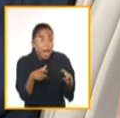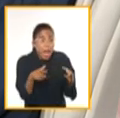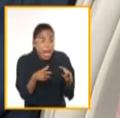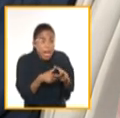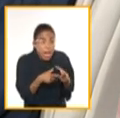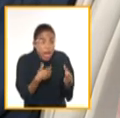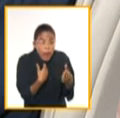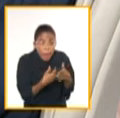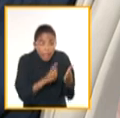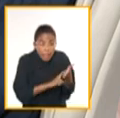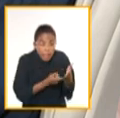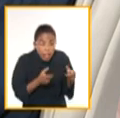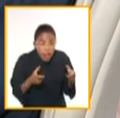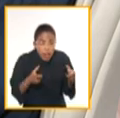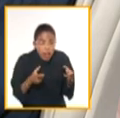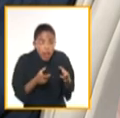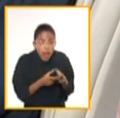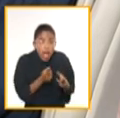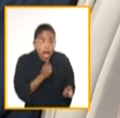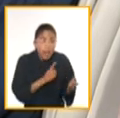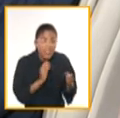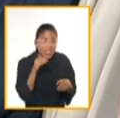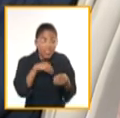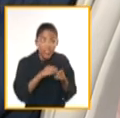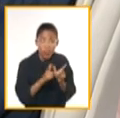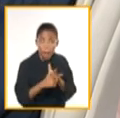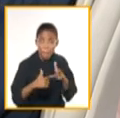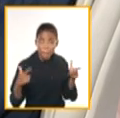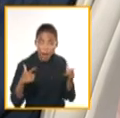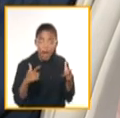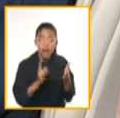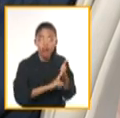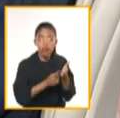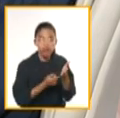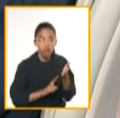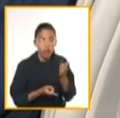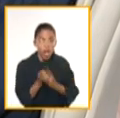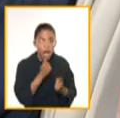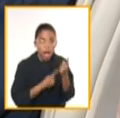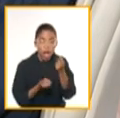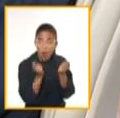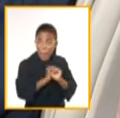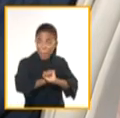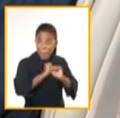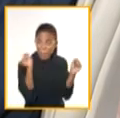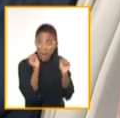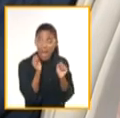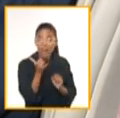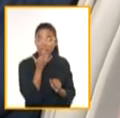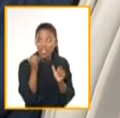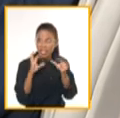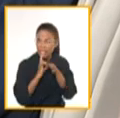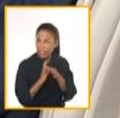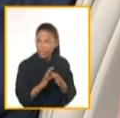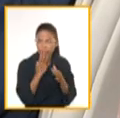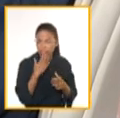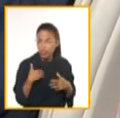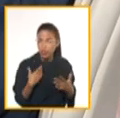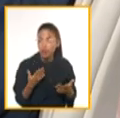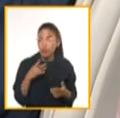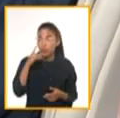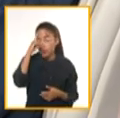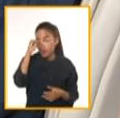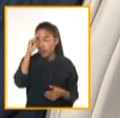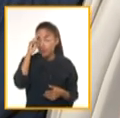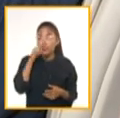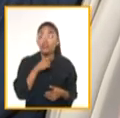sistema, que es una subestación como la de ahí del Diezmero, provocar esto? Pero bueno, se explicaba, sí, 300 megawatts fuera es